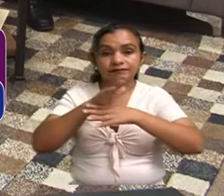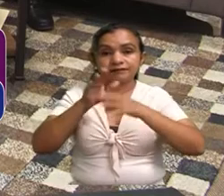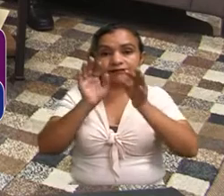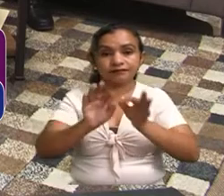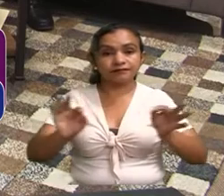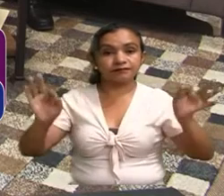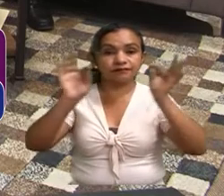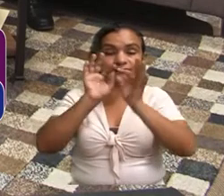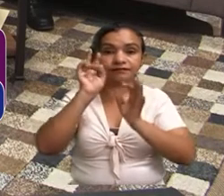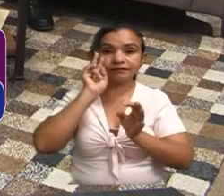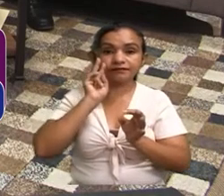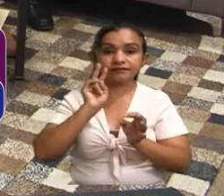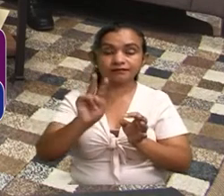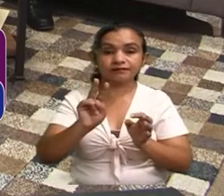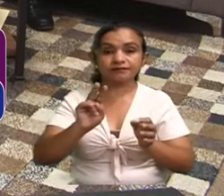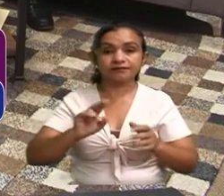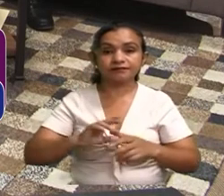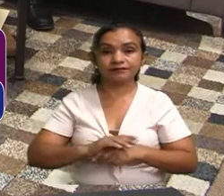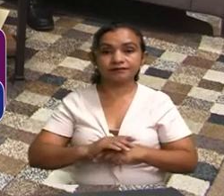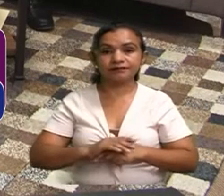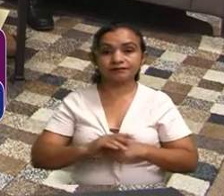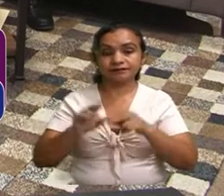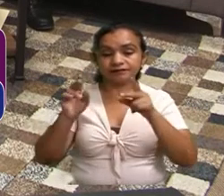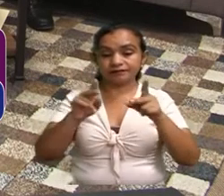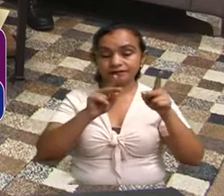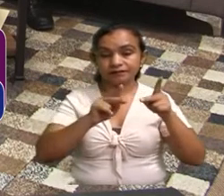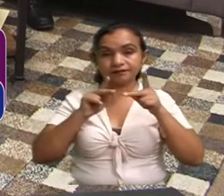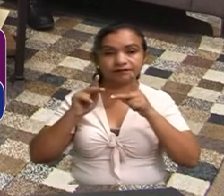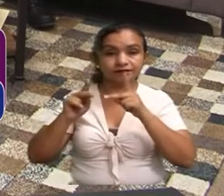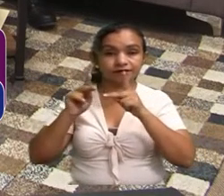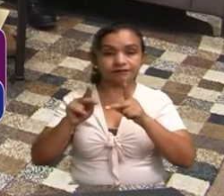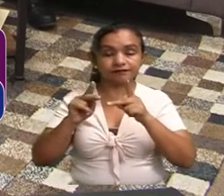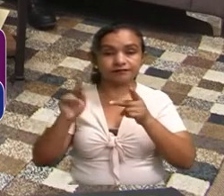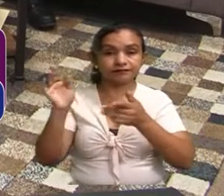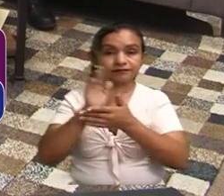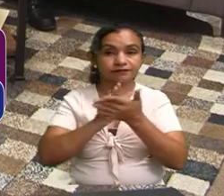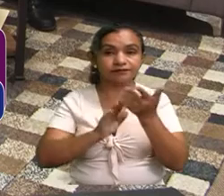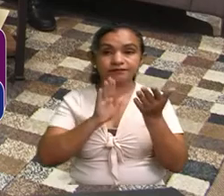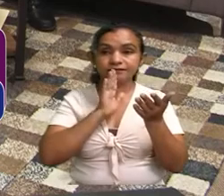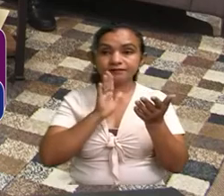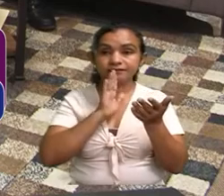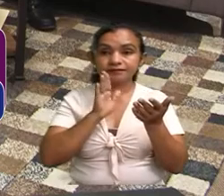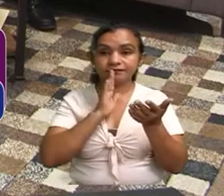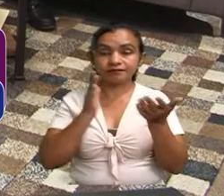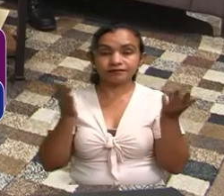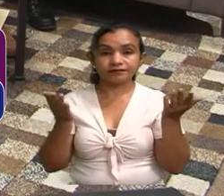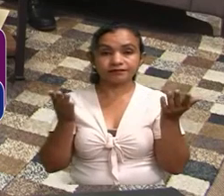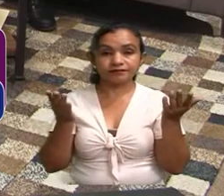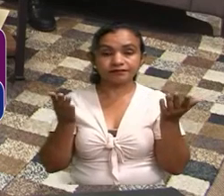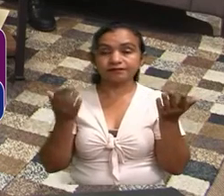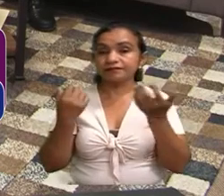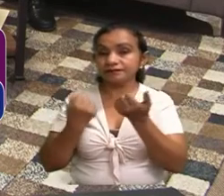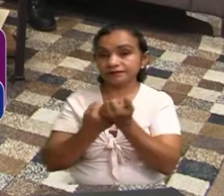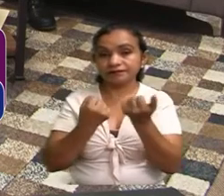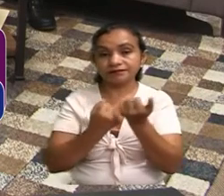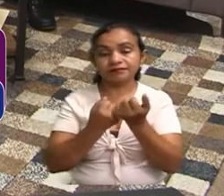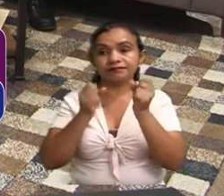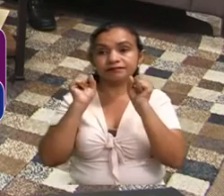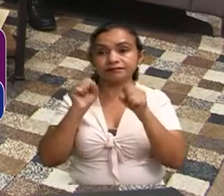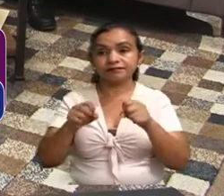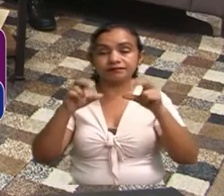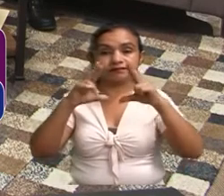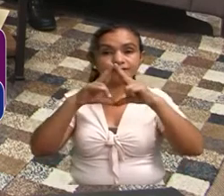tener para que la gente que en algún momento está dispuesta a cooperar hacia